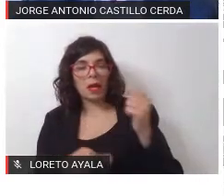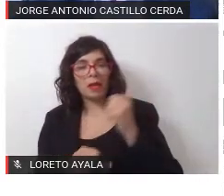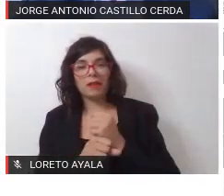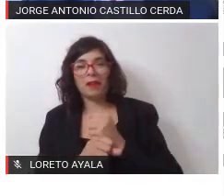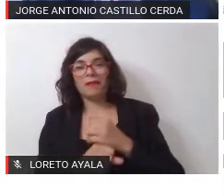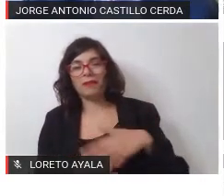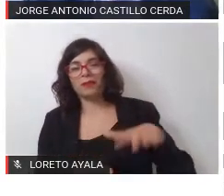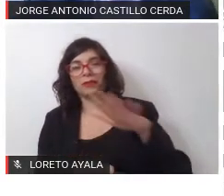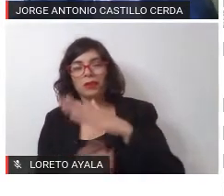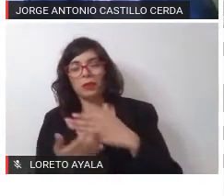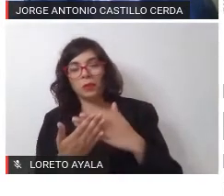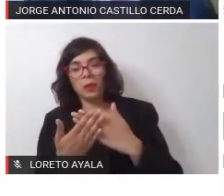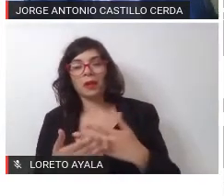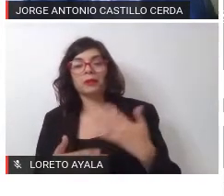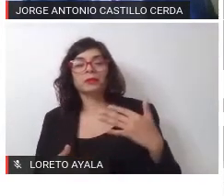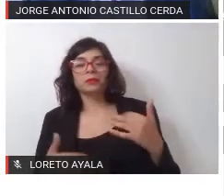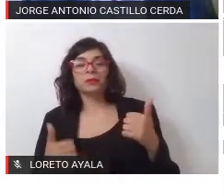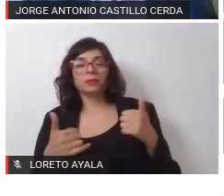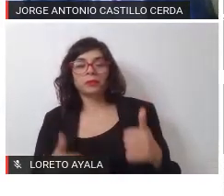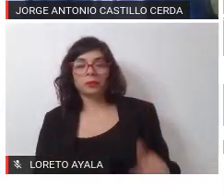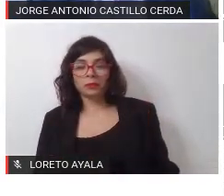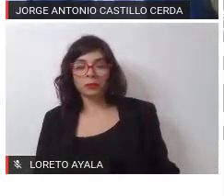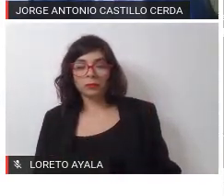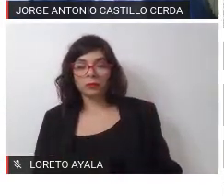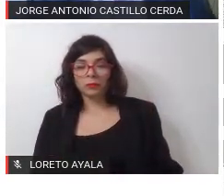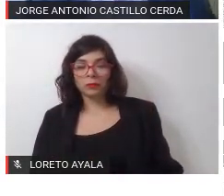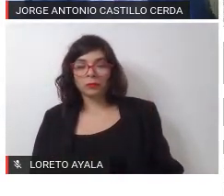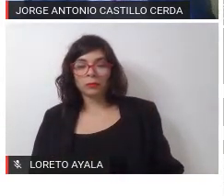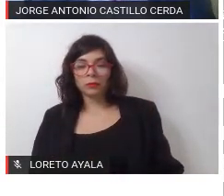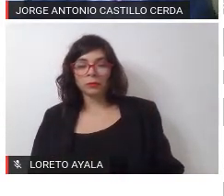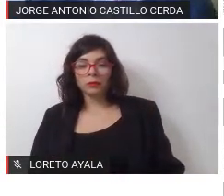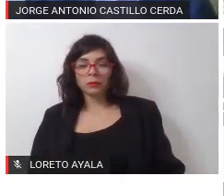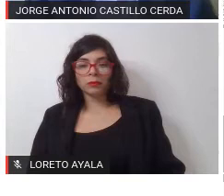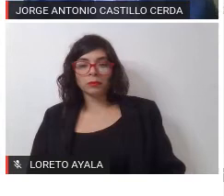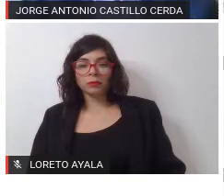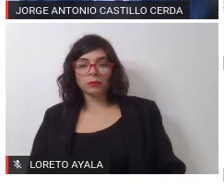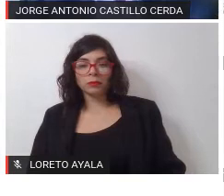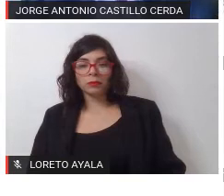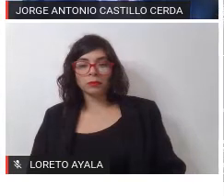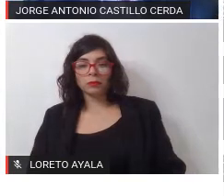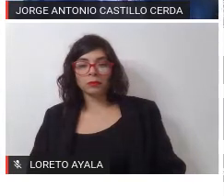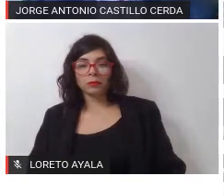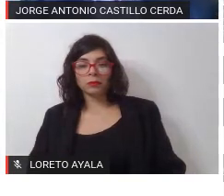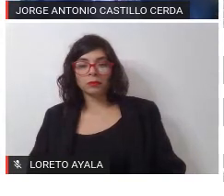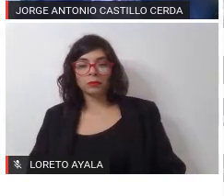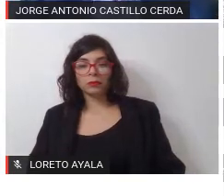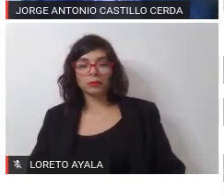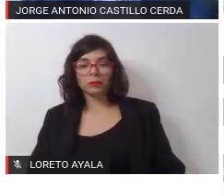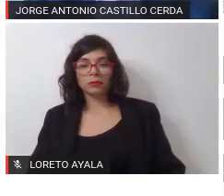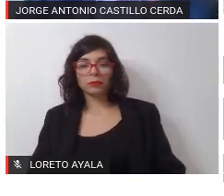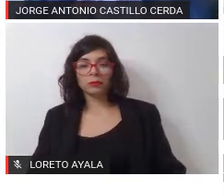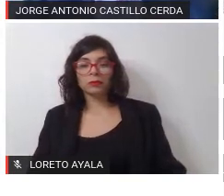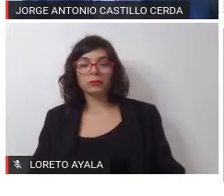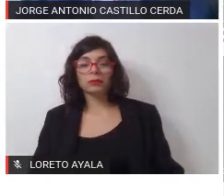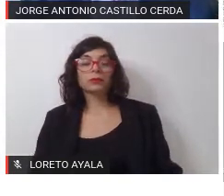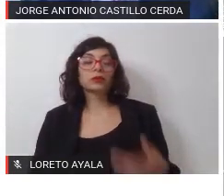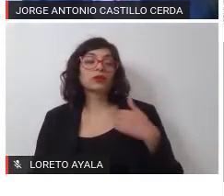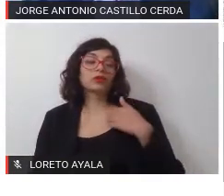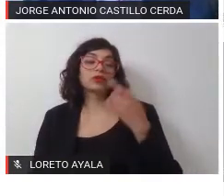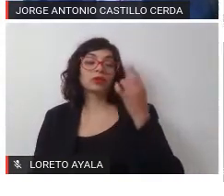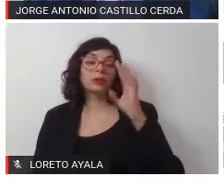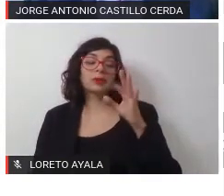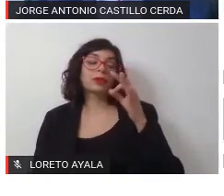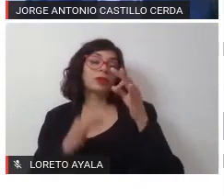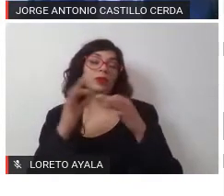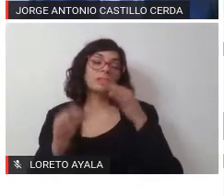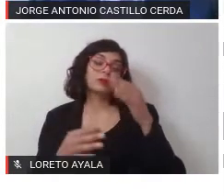educativas especiales. Entonces, tenemos la diversidad total en el país acerca del uso del recurso CEP. Yo solo quiero colocar esto,